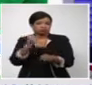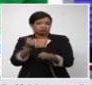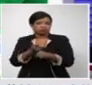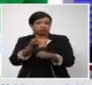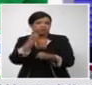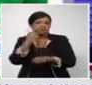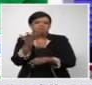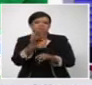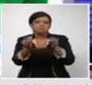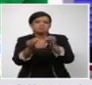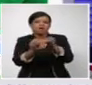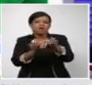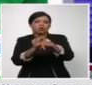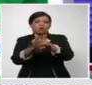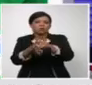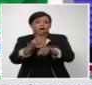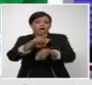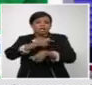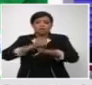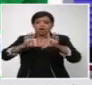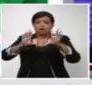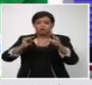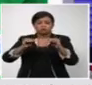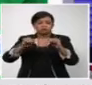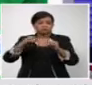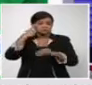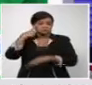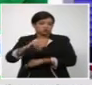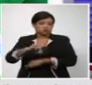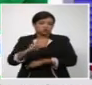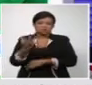hasta anoche no se había podido identificar.